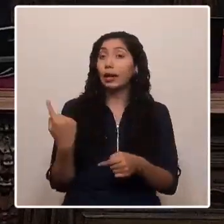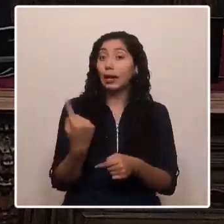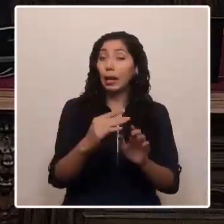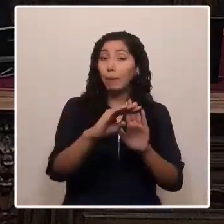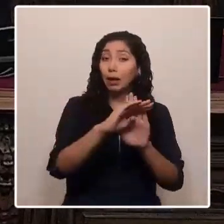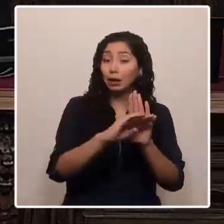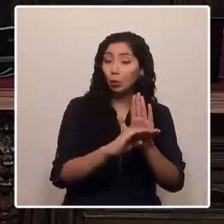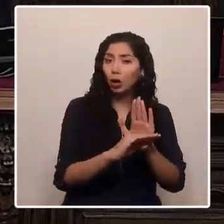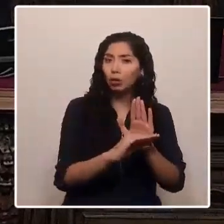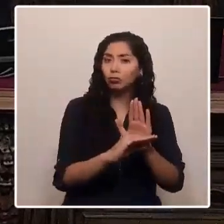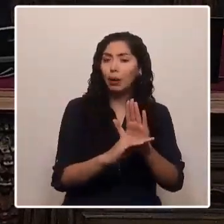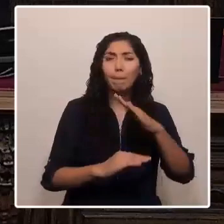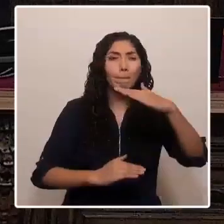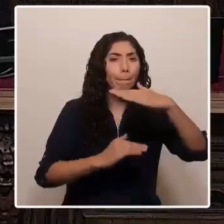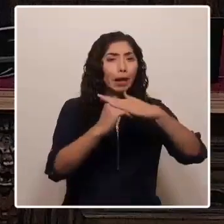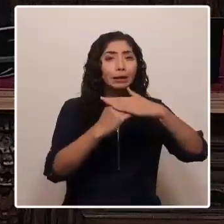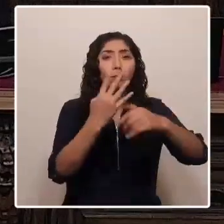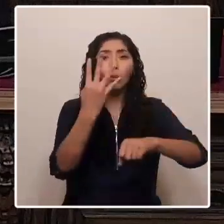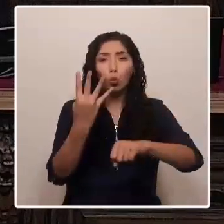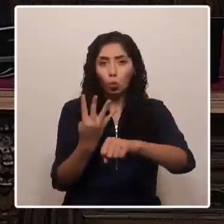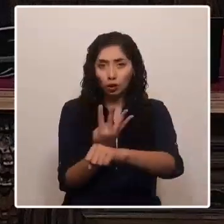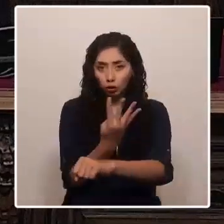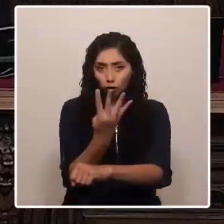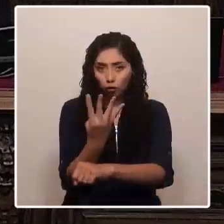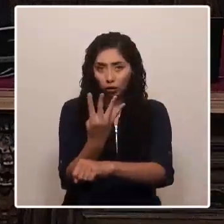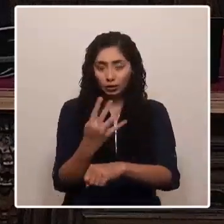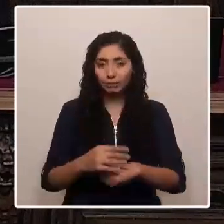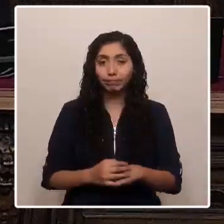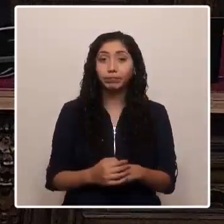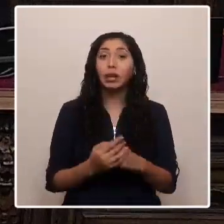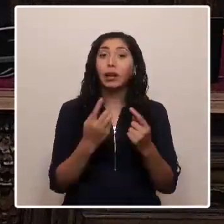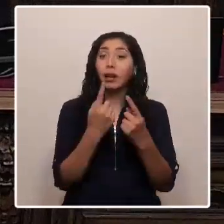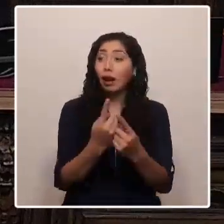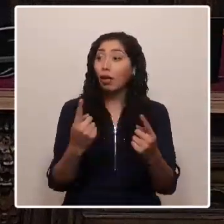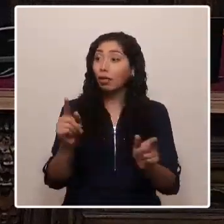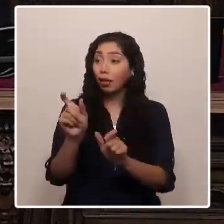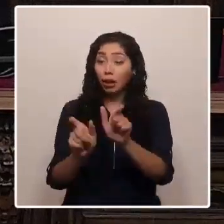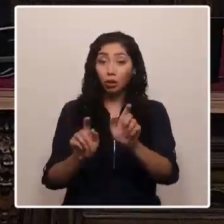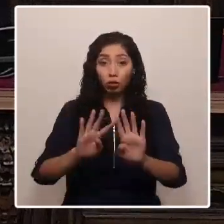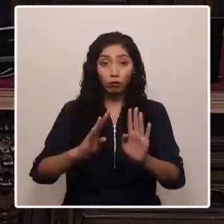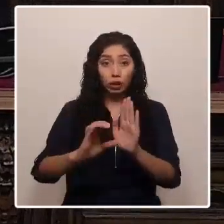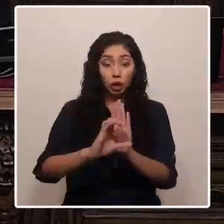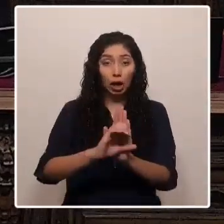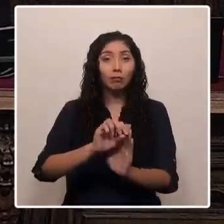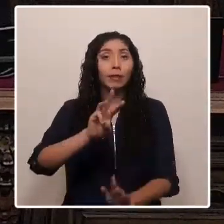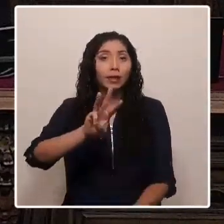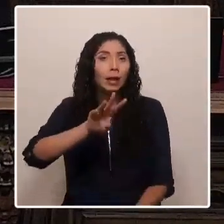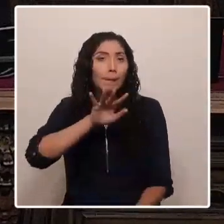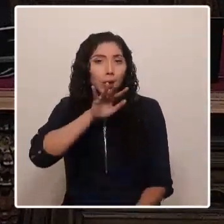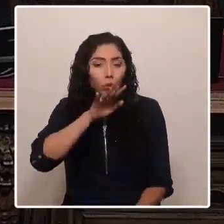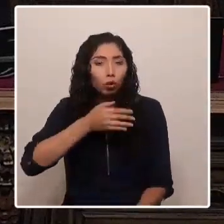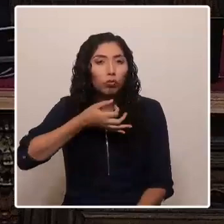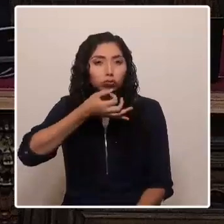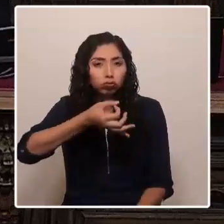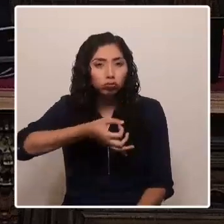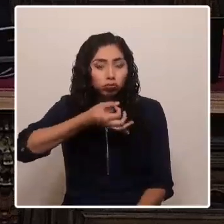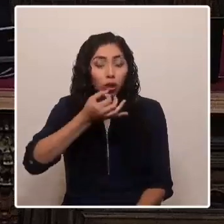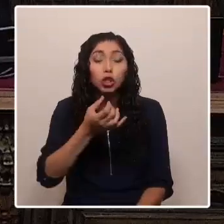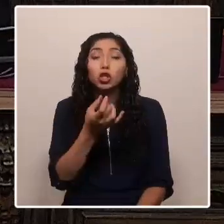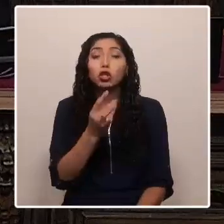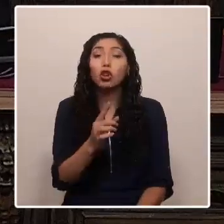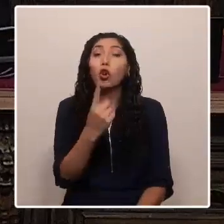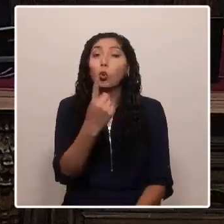simultánea será como máximo de 4 horas. Cada convencional dispondrá hasta 3 minutos y podrá intervenir una sola vez en el